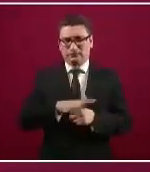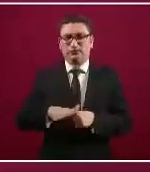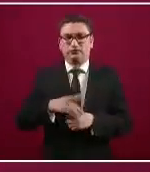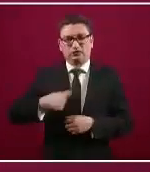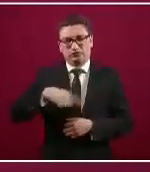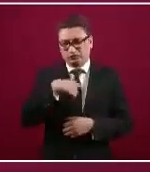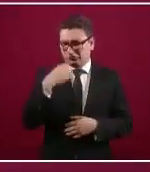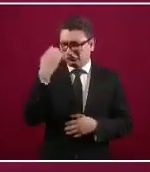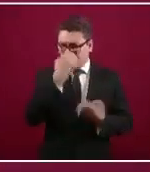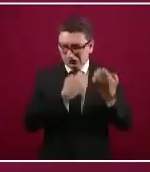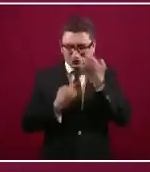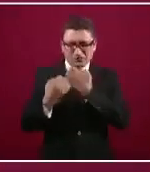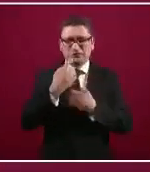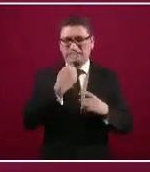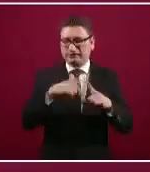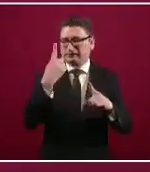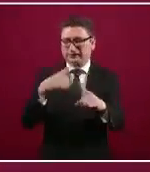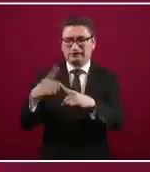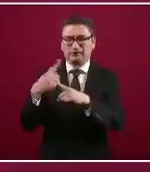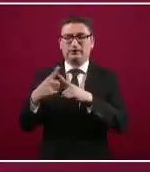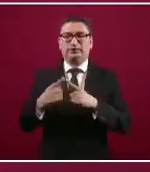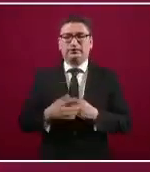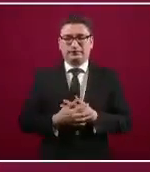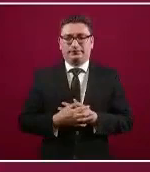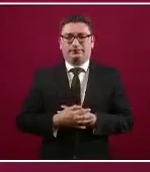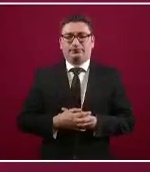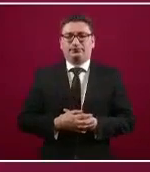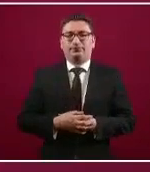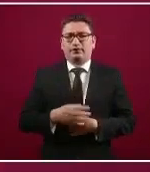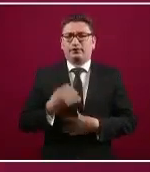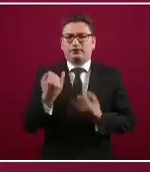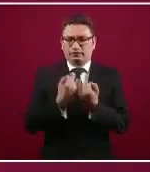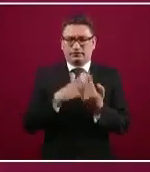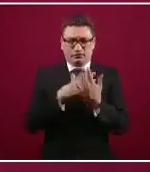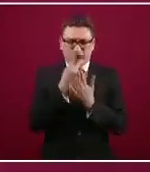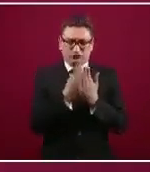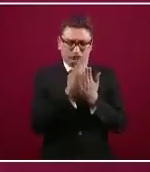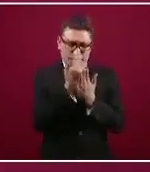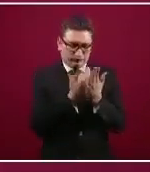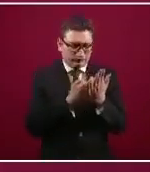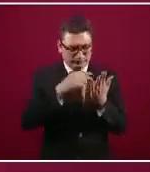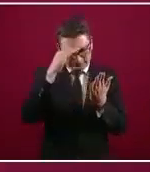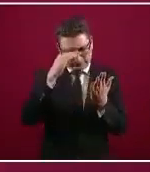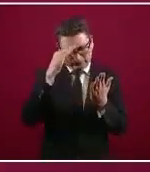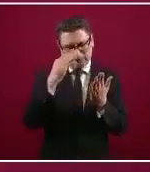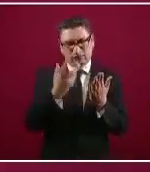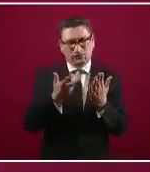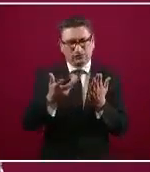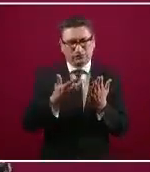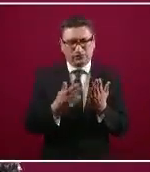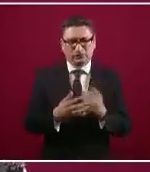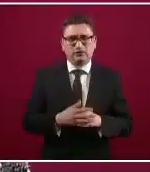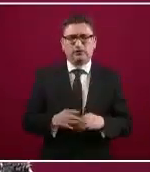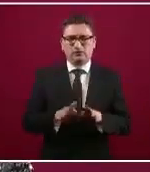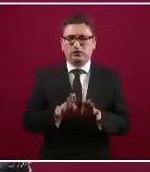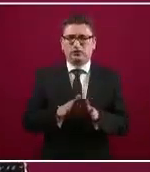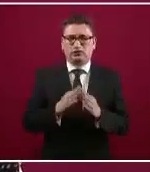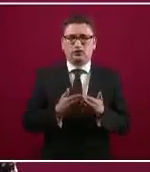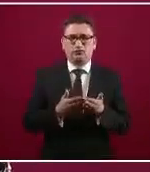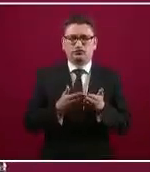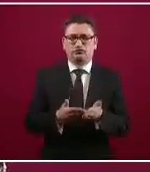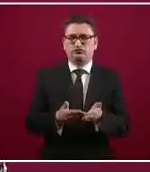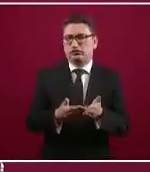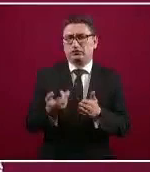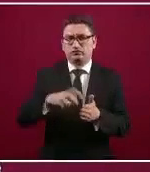diversos estudios y también se implementó un programa donde ya estábamos pensando poner lanchas para sacar a la gente.